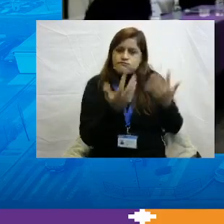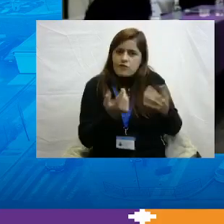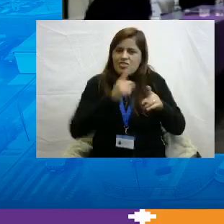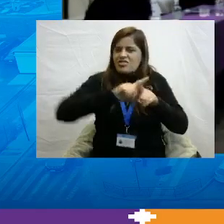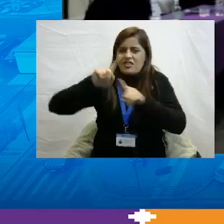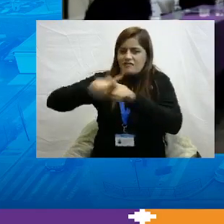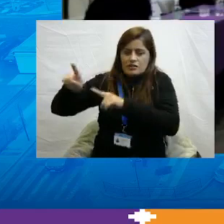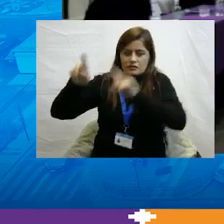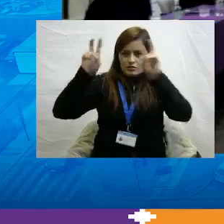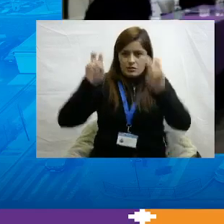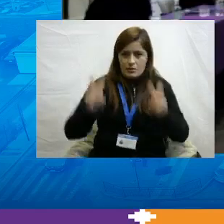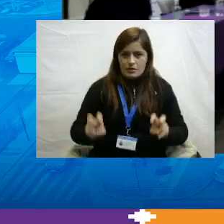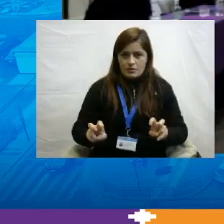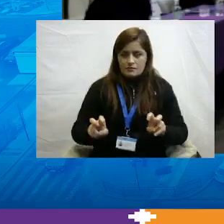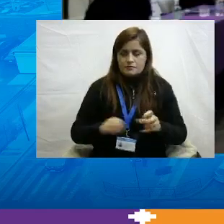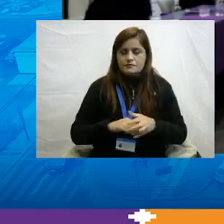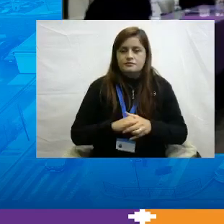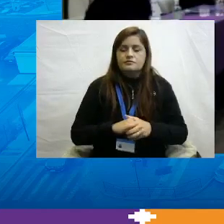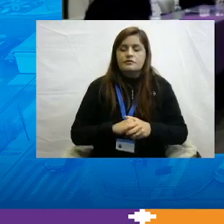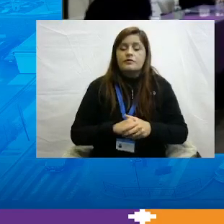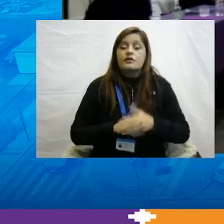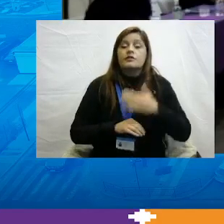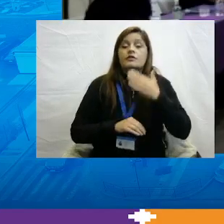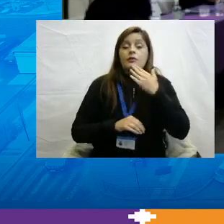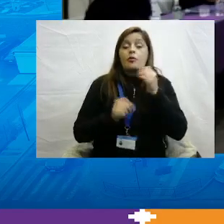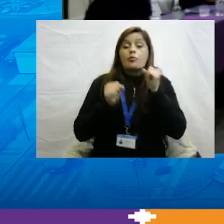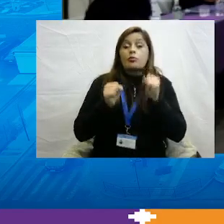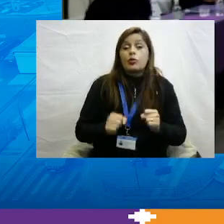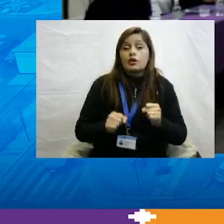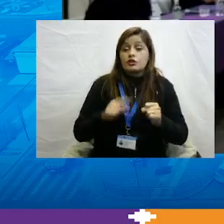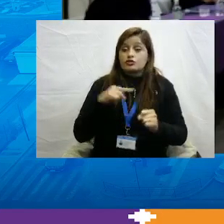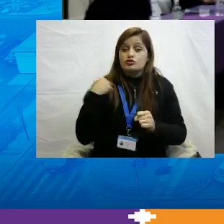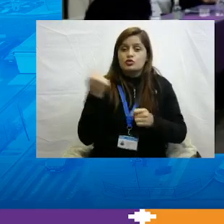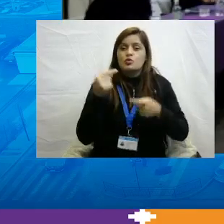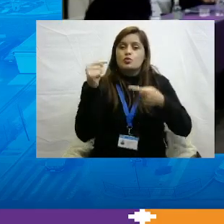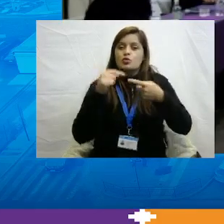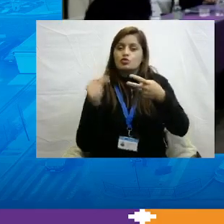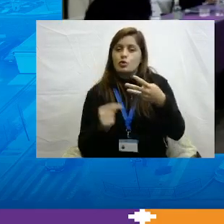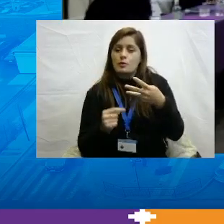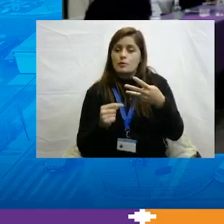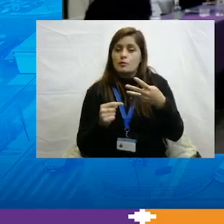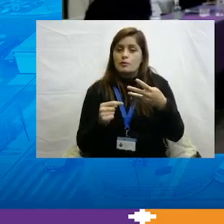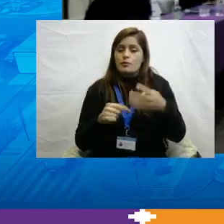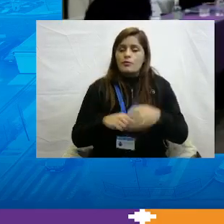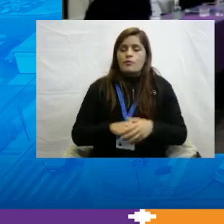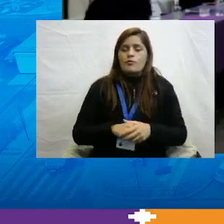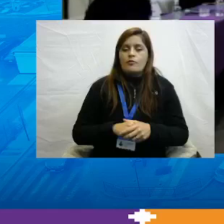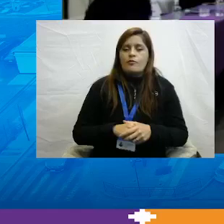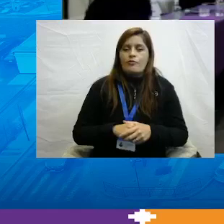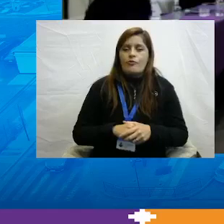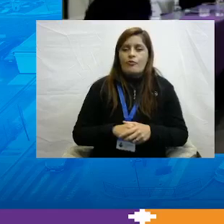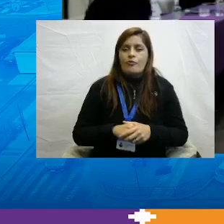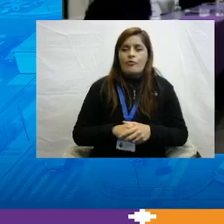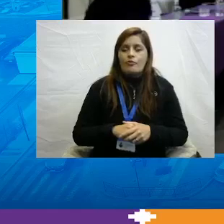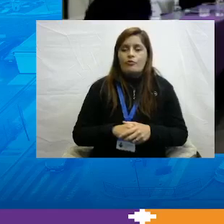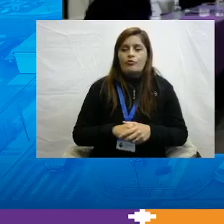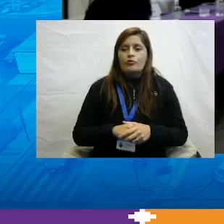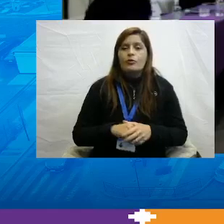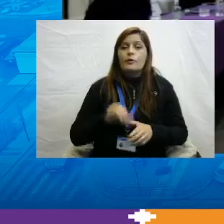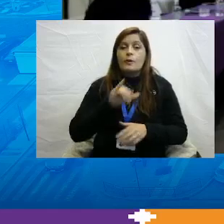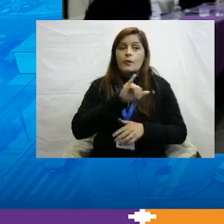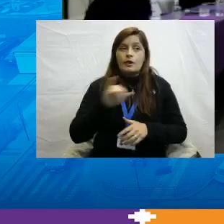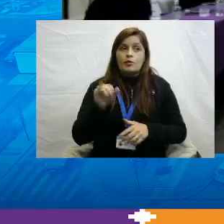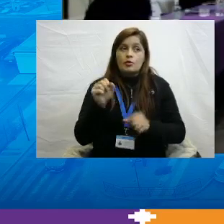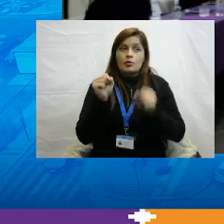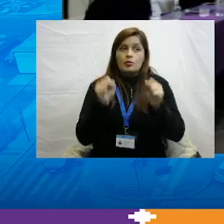distintas materias, sino que también podamos abordar los dos puntos que quedaron pendientes de este Consejo. ¿Ya? Así que ahí, para que